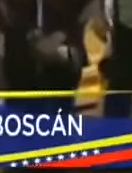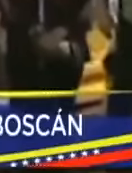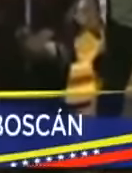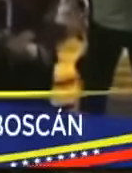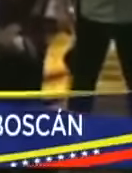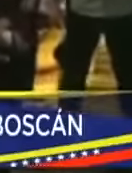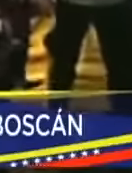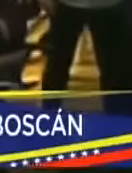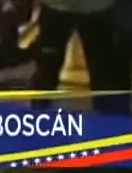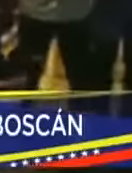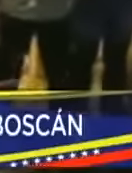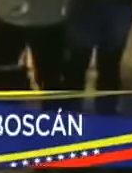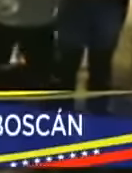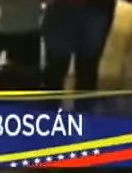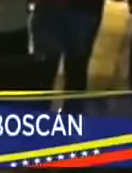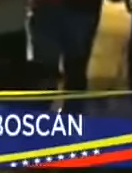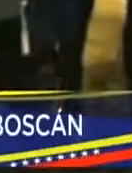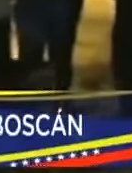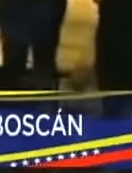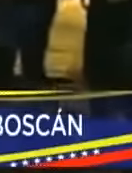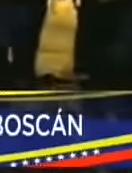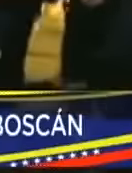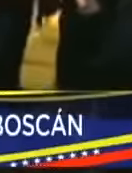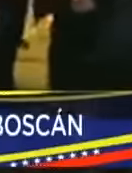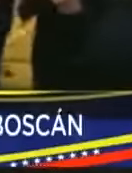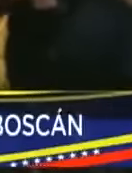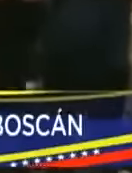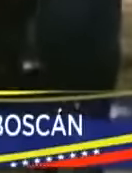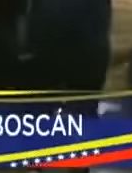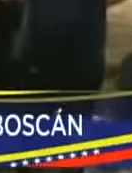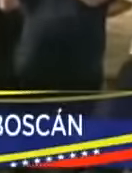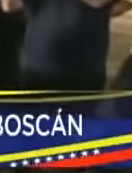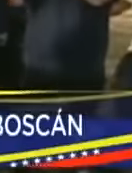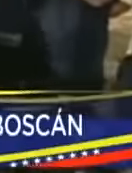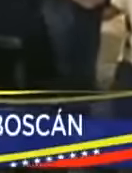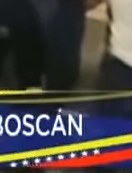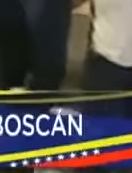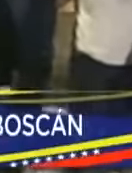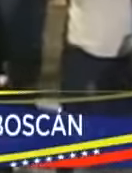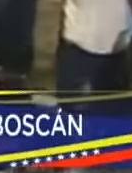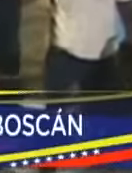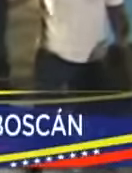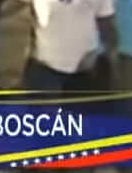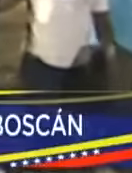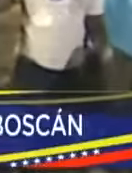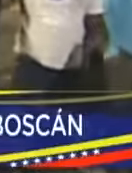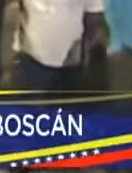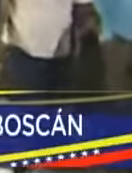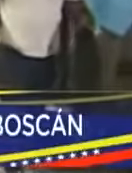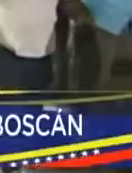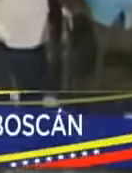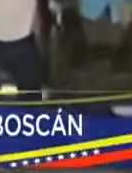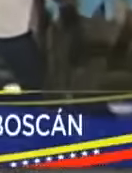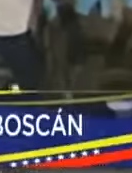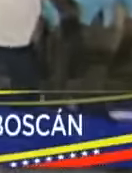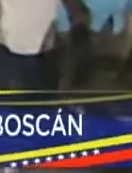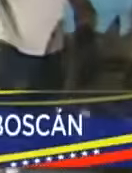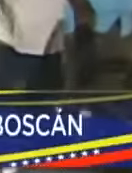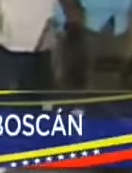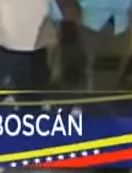para allá, Ninoska. Desde el occidente del país. Vente, ¿no?, Mariano. Aquí estamos en Petro Boscán. Lo primero que hicimos fue